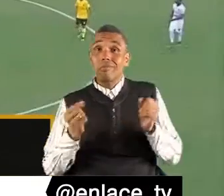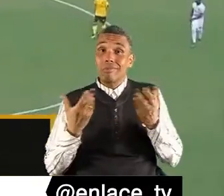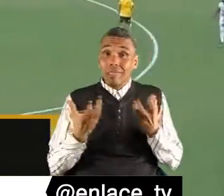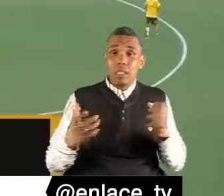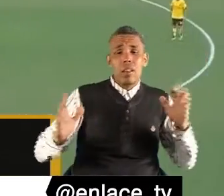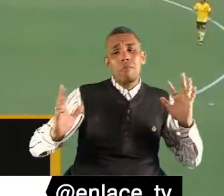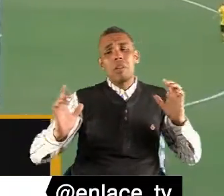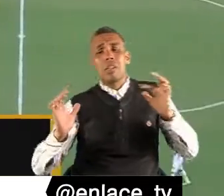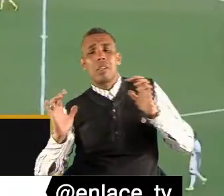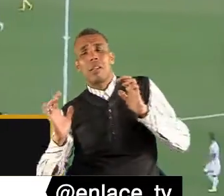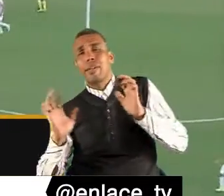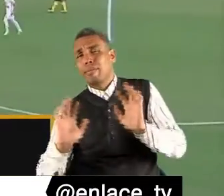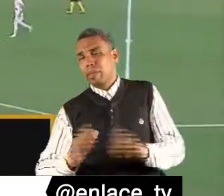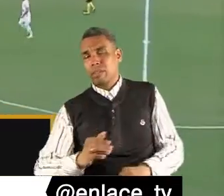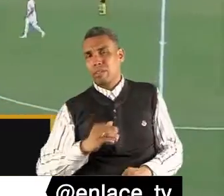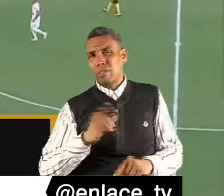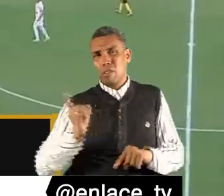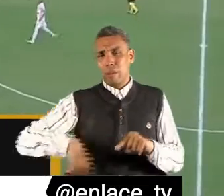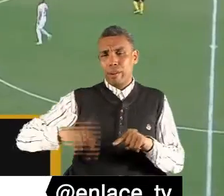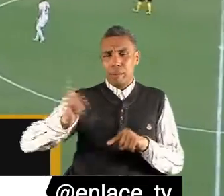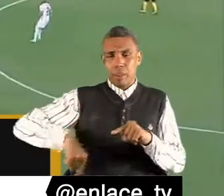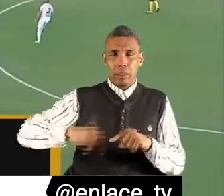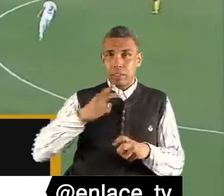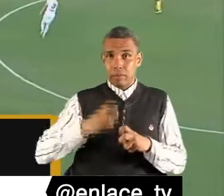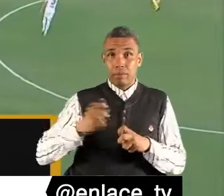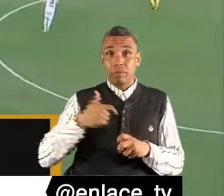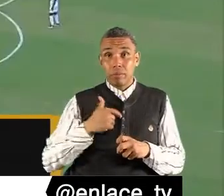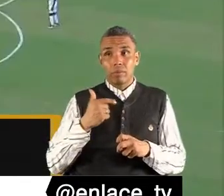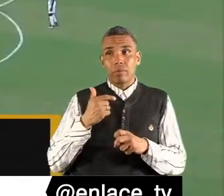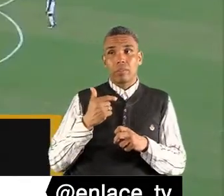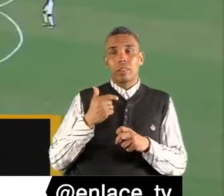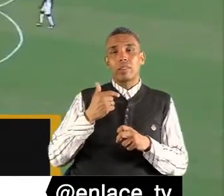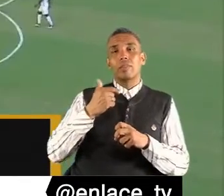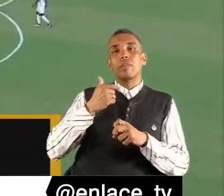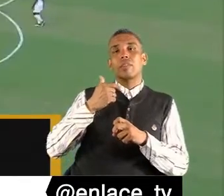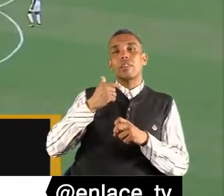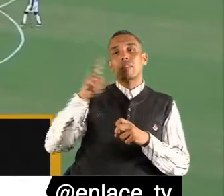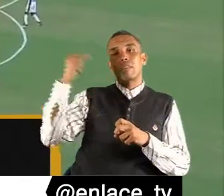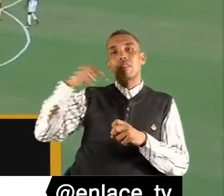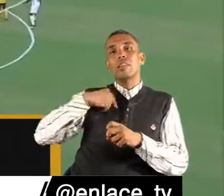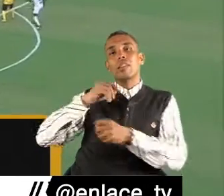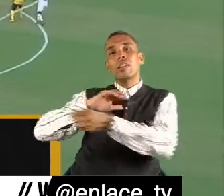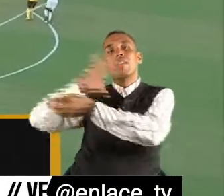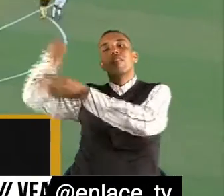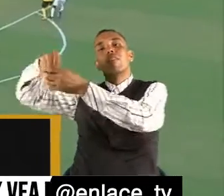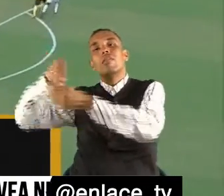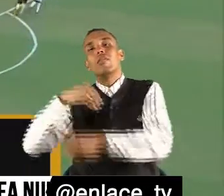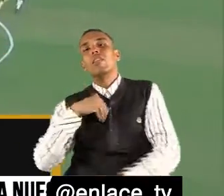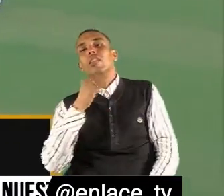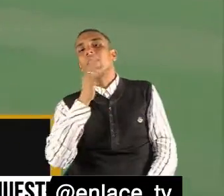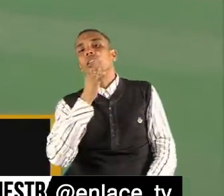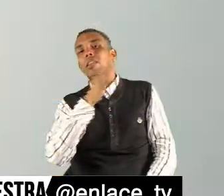gol. En la próxima fecha, Alianza Petrolera visitará en el estadio Nemesio Camacho El Campín al Independiente Santa Fe.